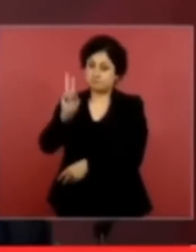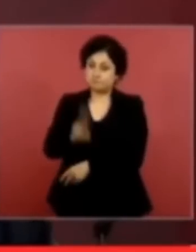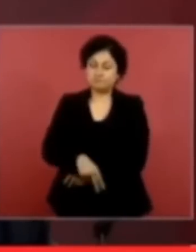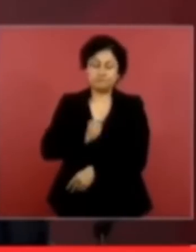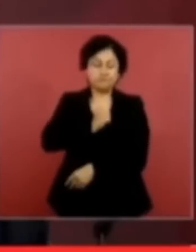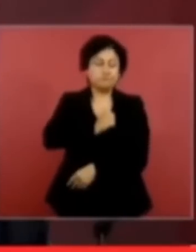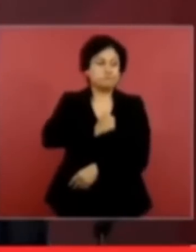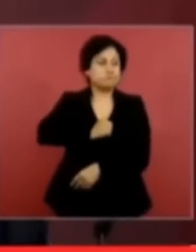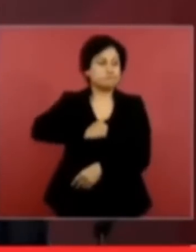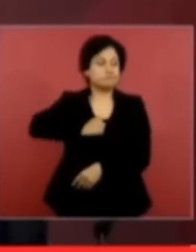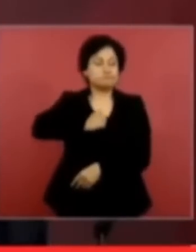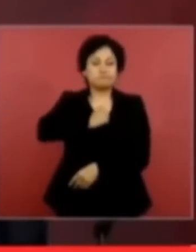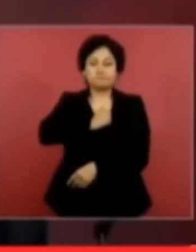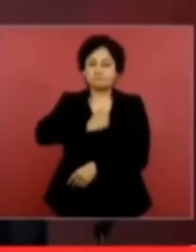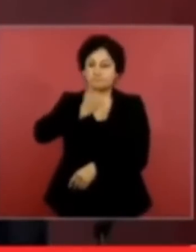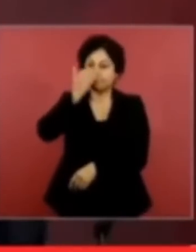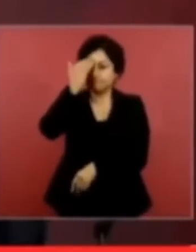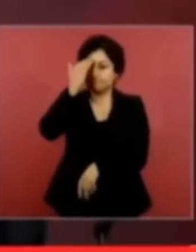asesinato